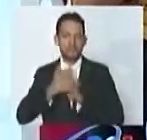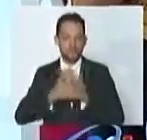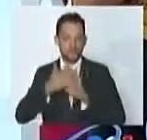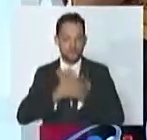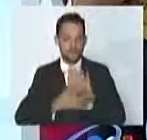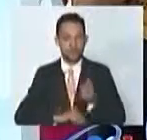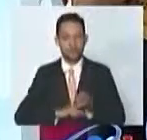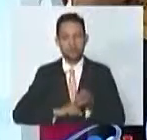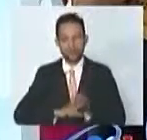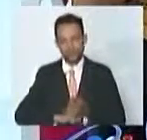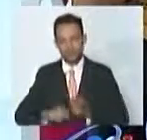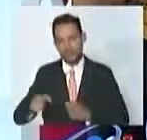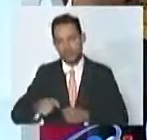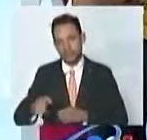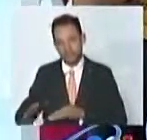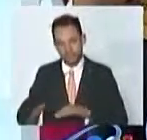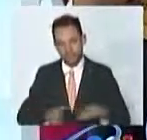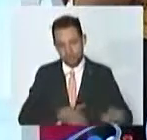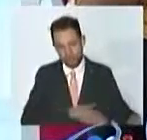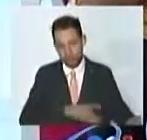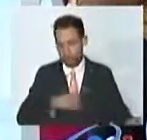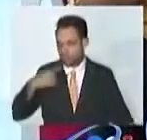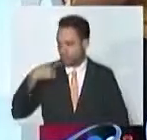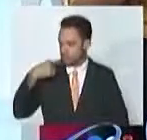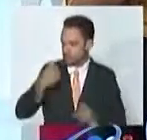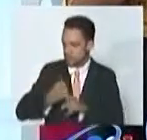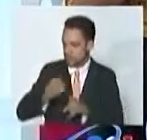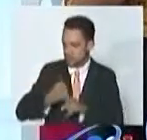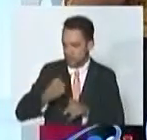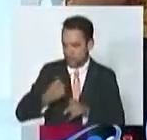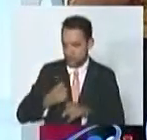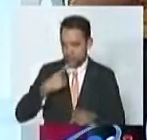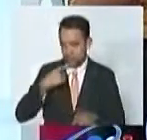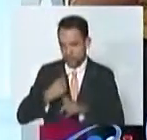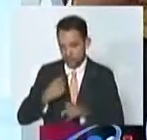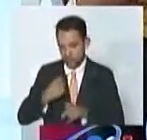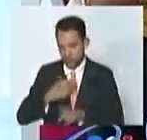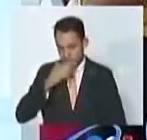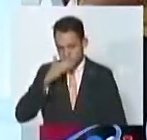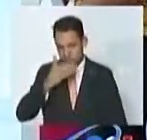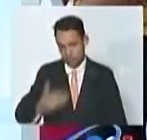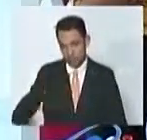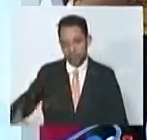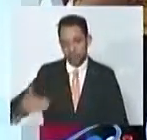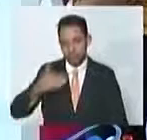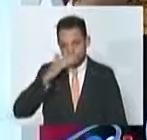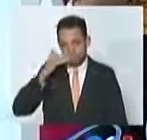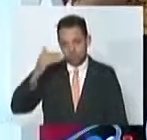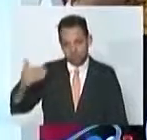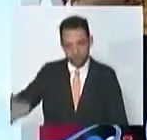fácil. Las dificultades que encontramos en estos casos pues con los niños